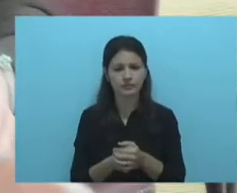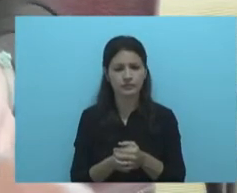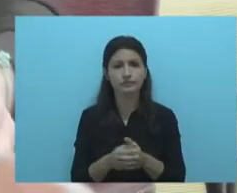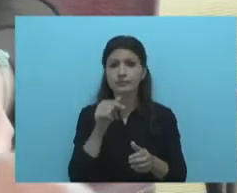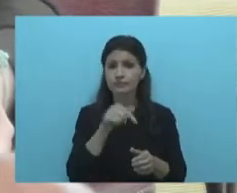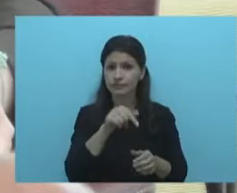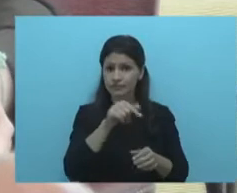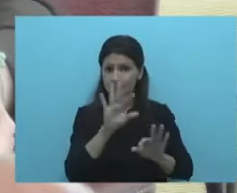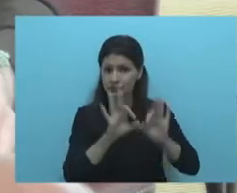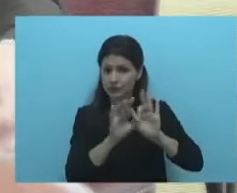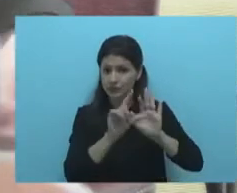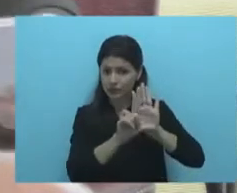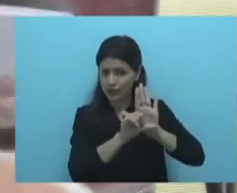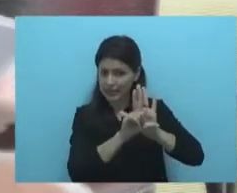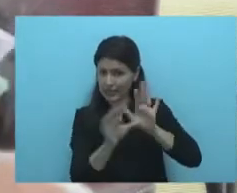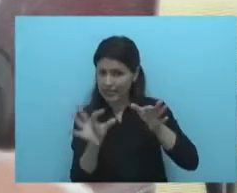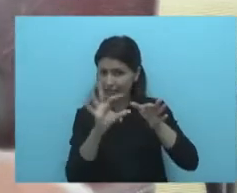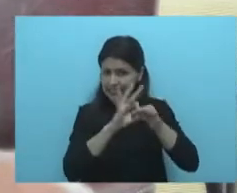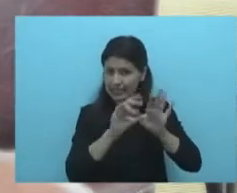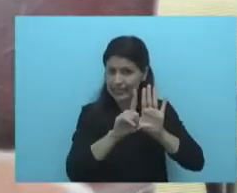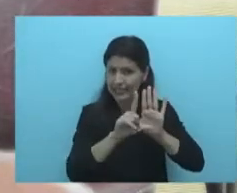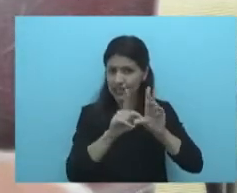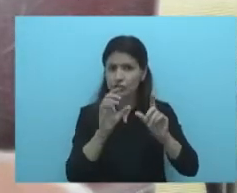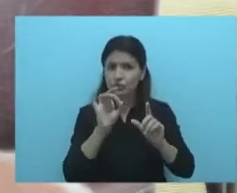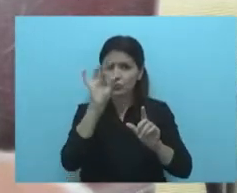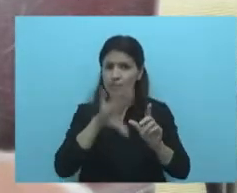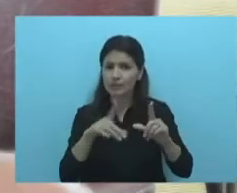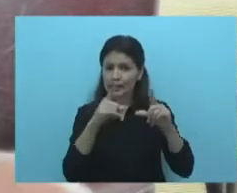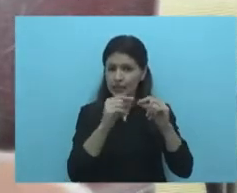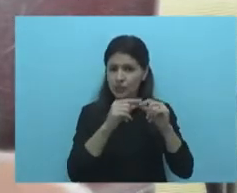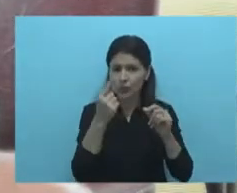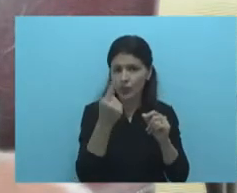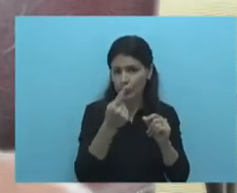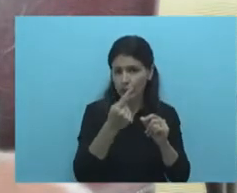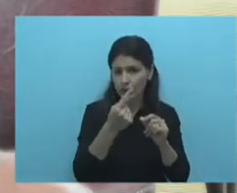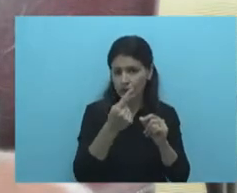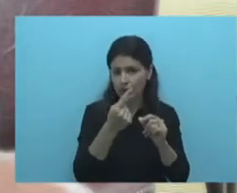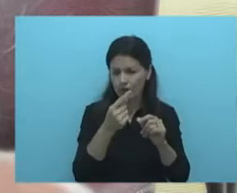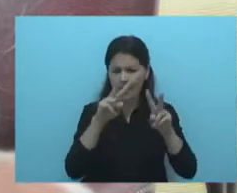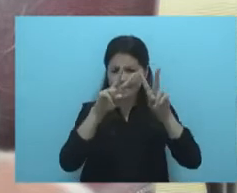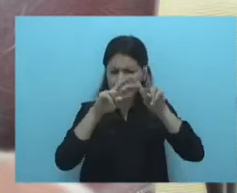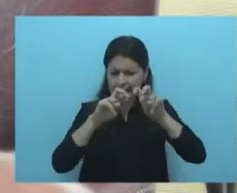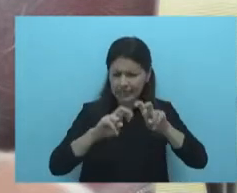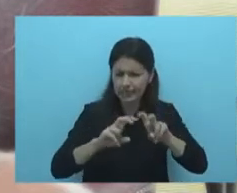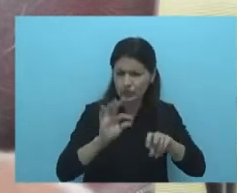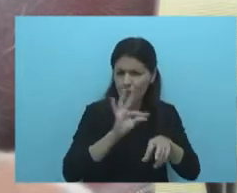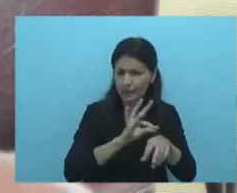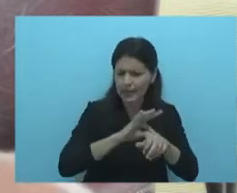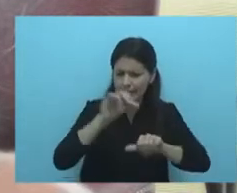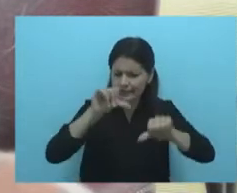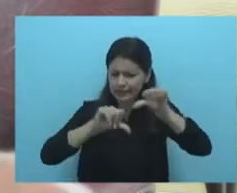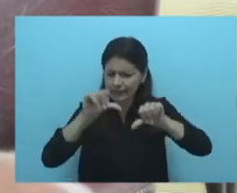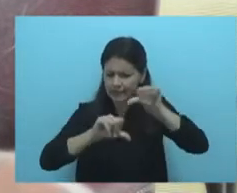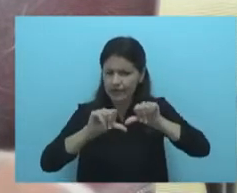Esta ley, que busca la adhesión en el artículo 1, habla de la investigación médica y científica del